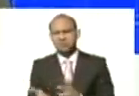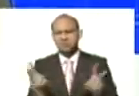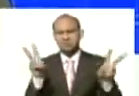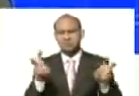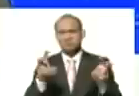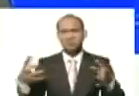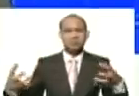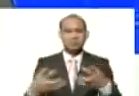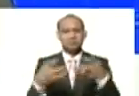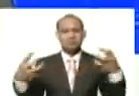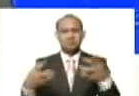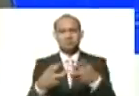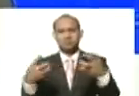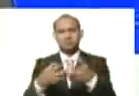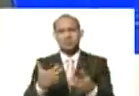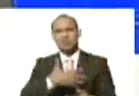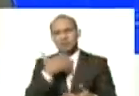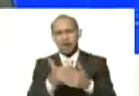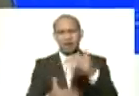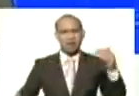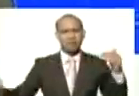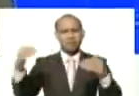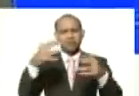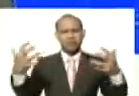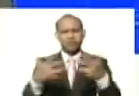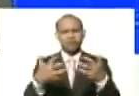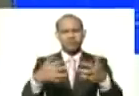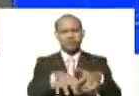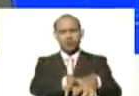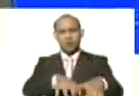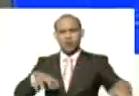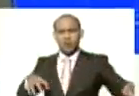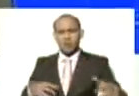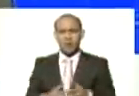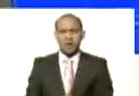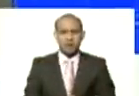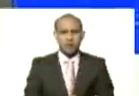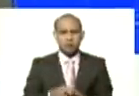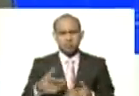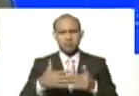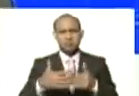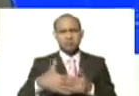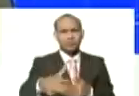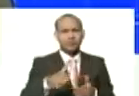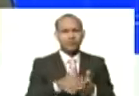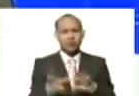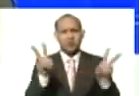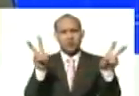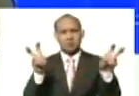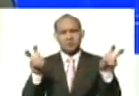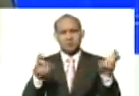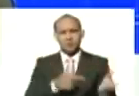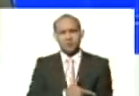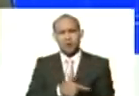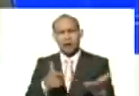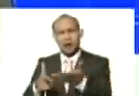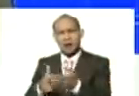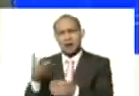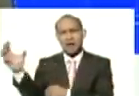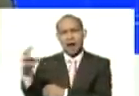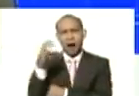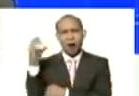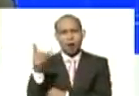un conflicto armado. Quieren escalar un conflicto armado a partir del refrito